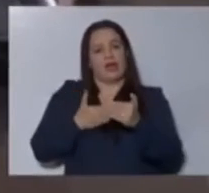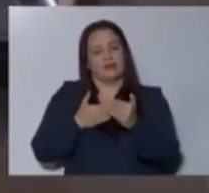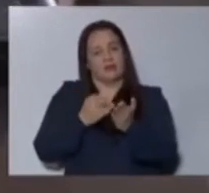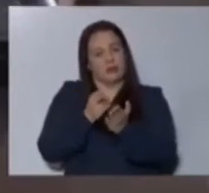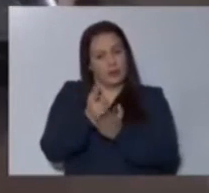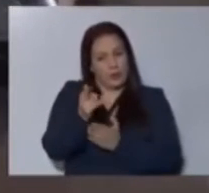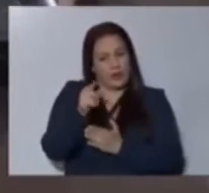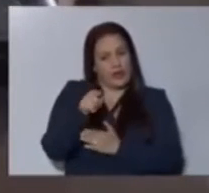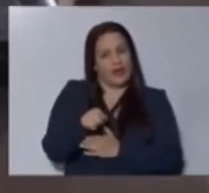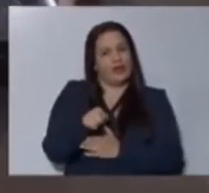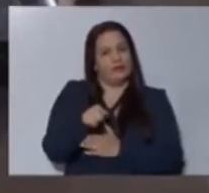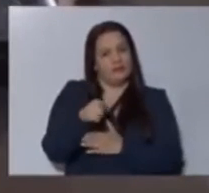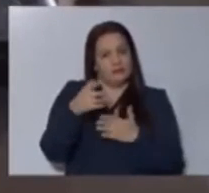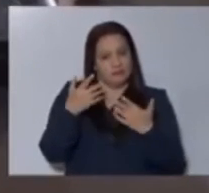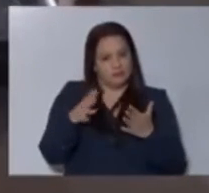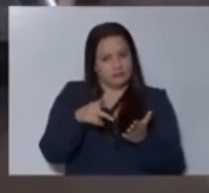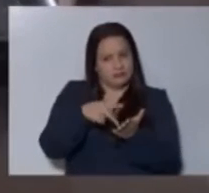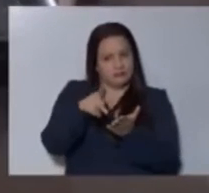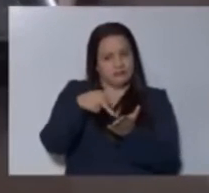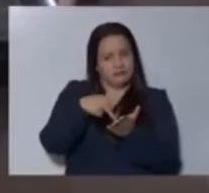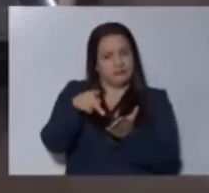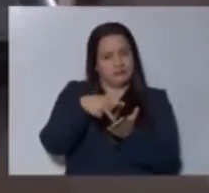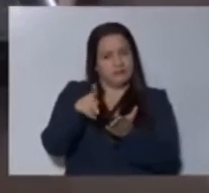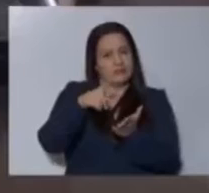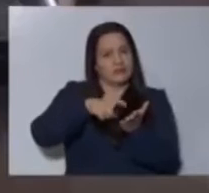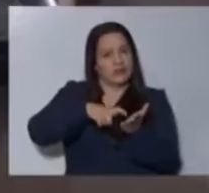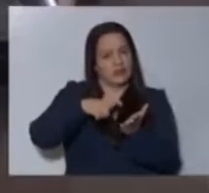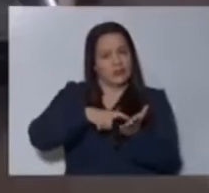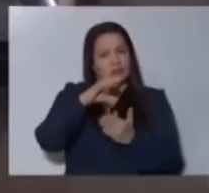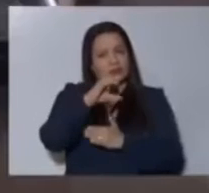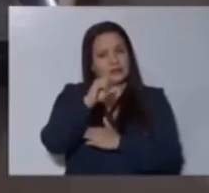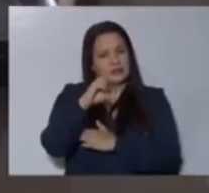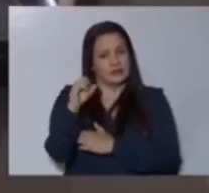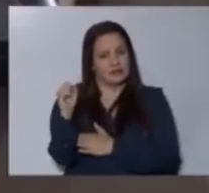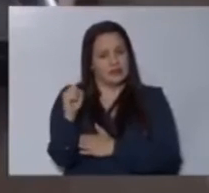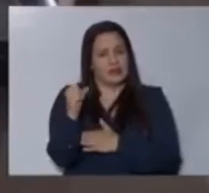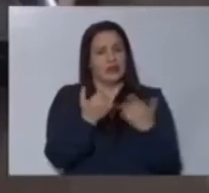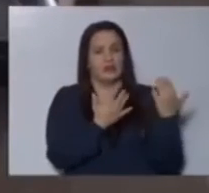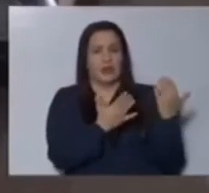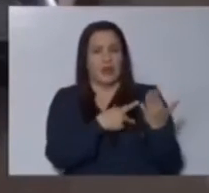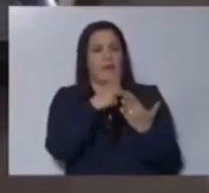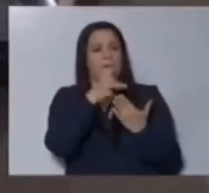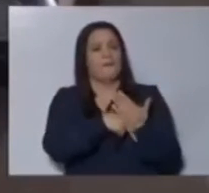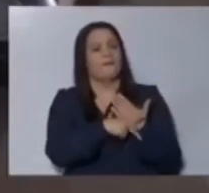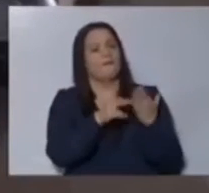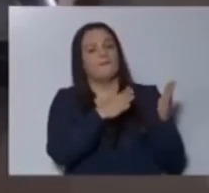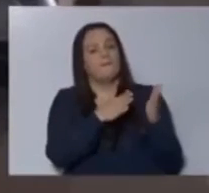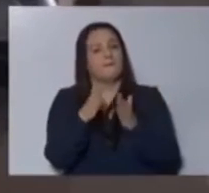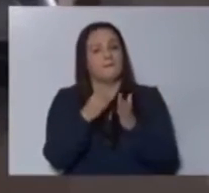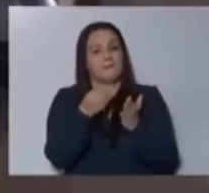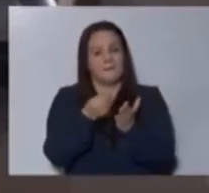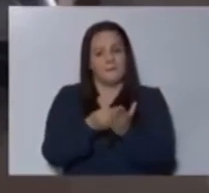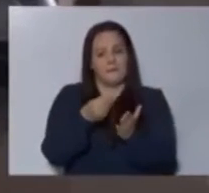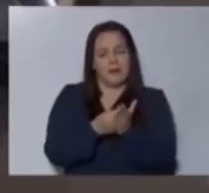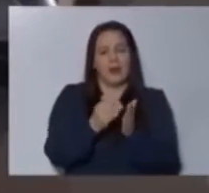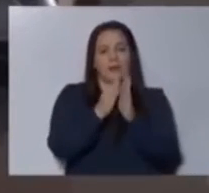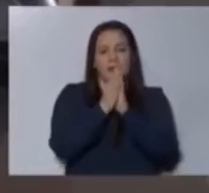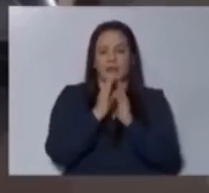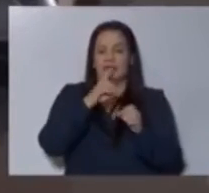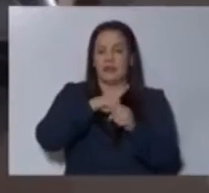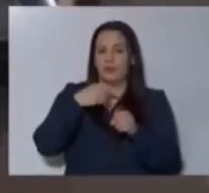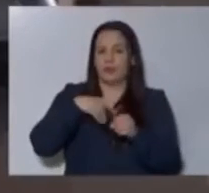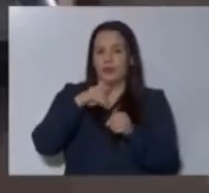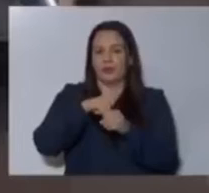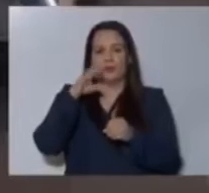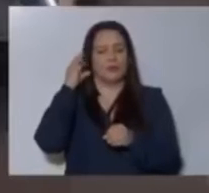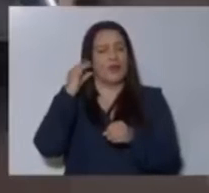instituciones insignias de este país? Esperábamos el plan de pagos que muchos diputadas y diputadas hemos pedido como requisito para avanzar en